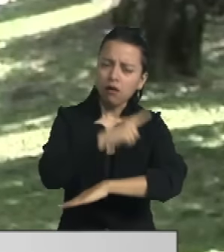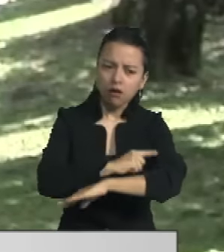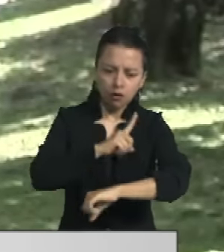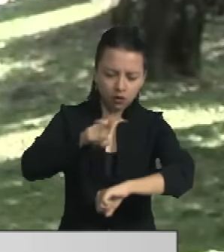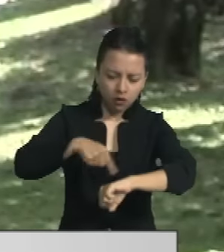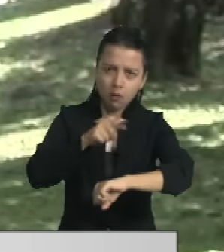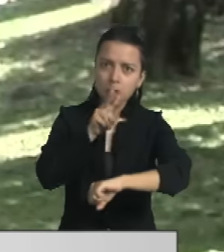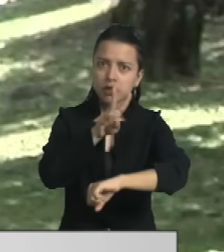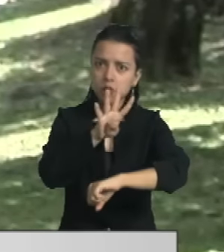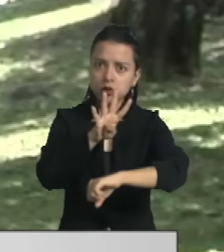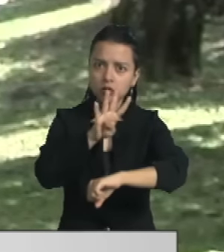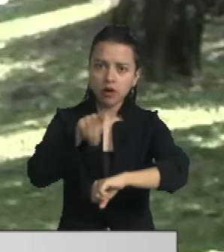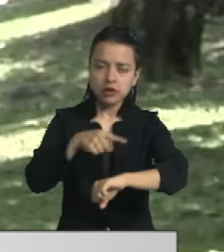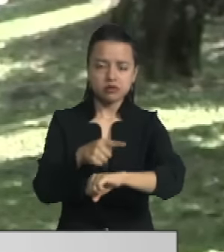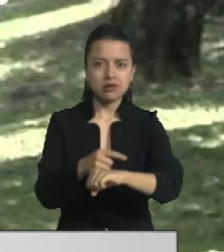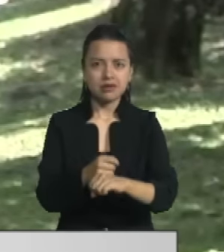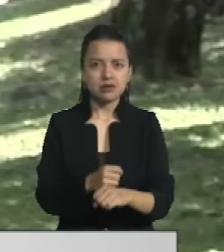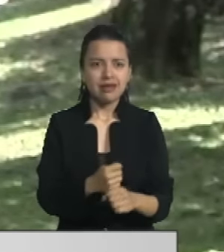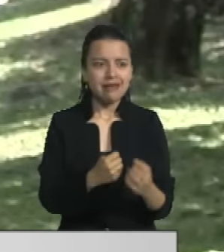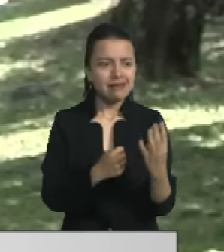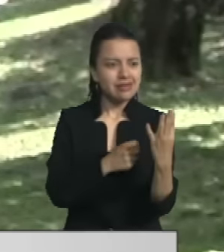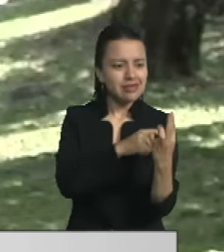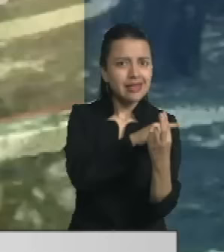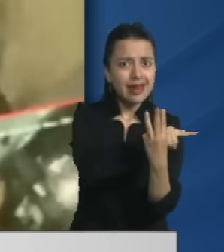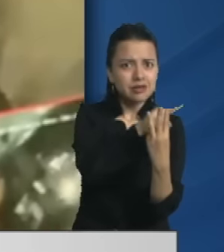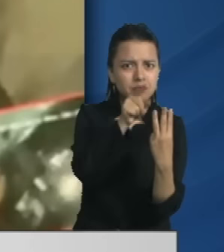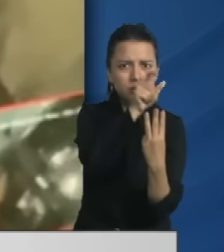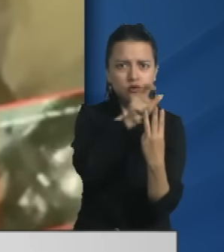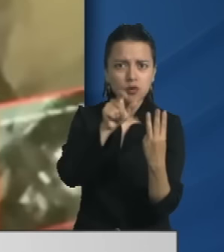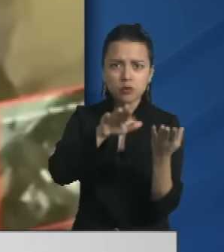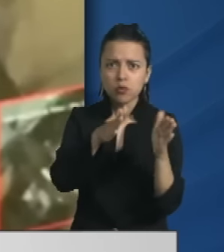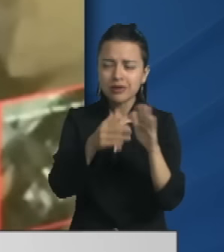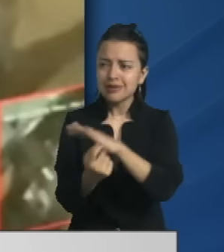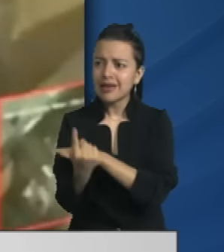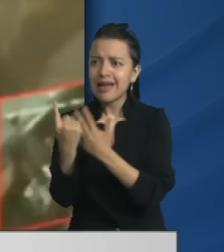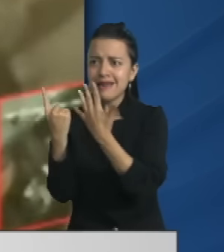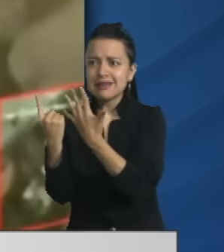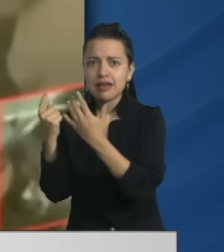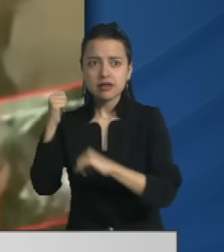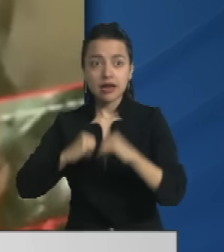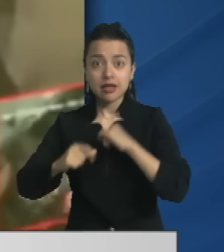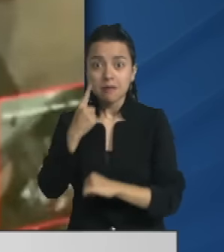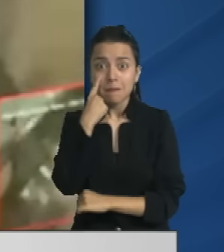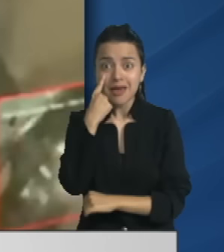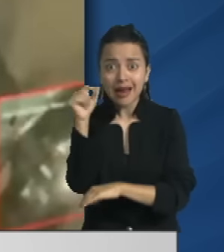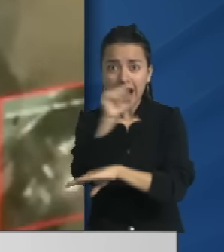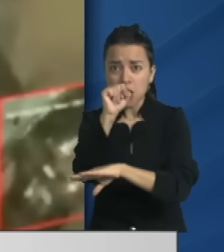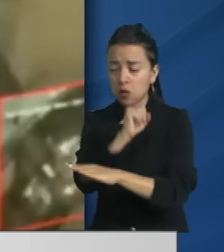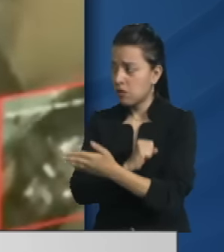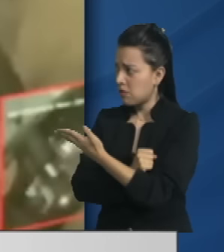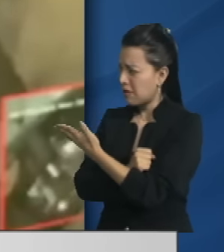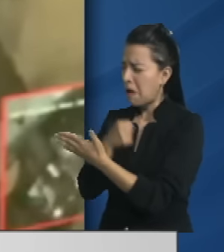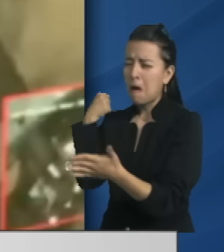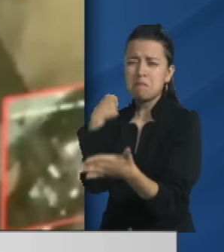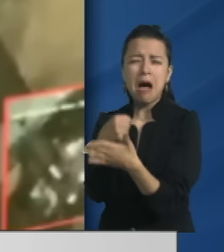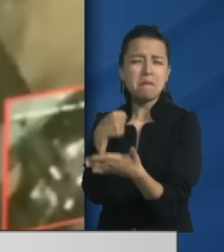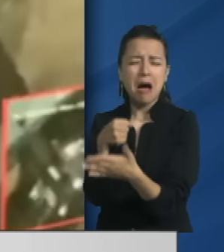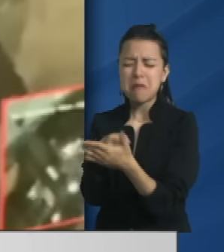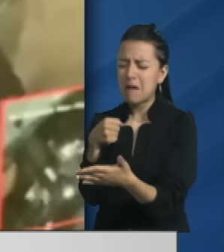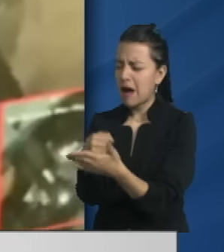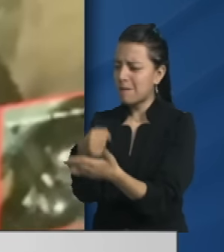menos tres personas muertas y seis heridas así perdió el control este vehículo y chocó contra otros dos